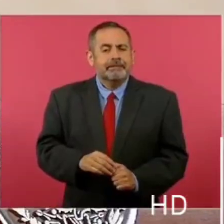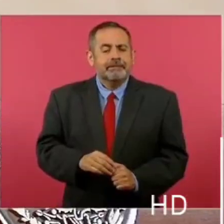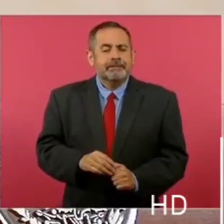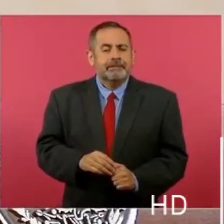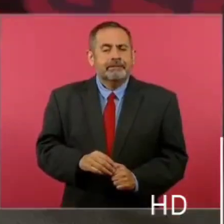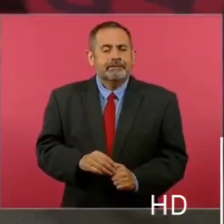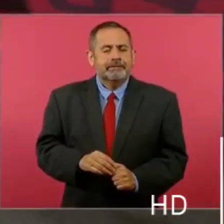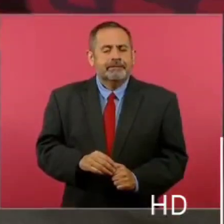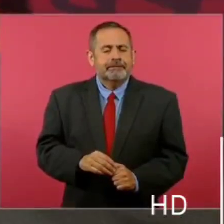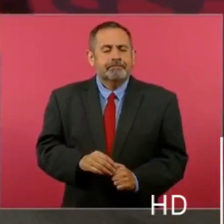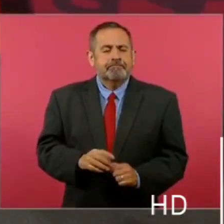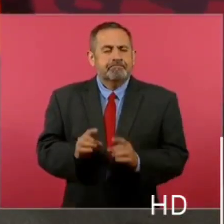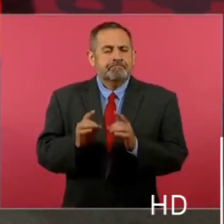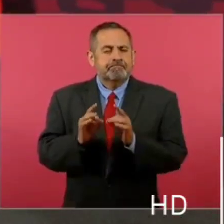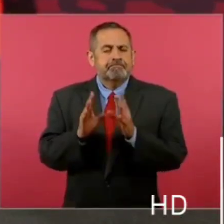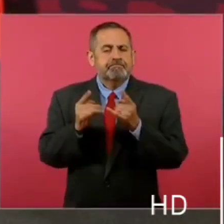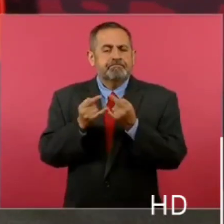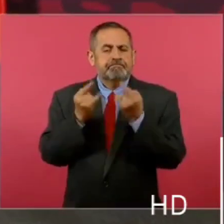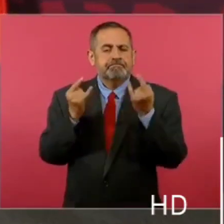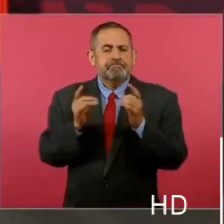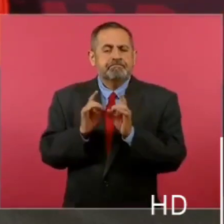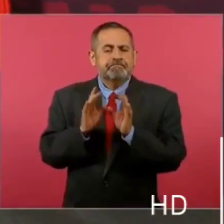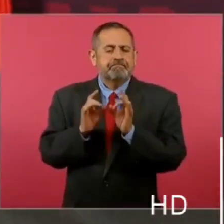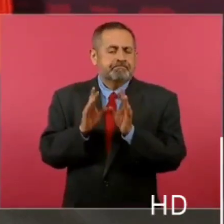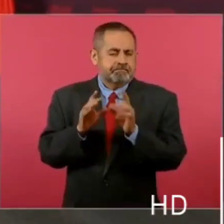una anécdota